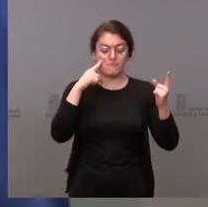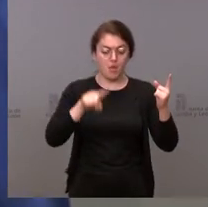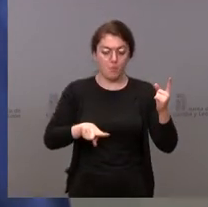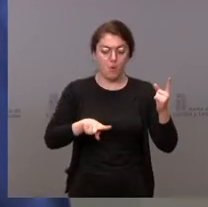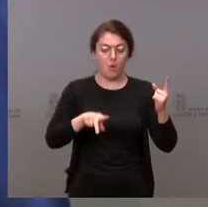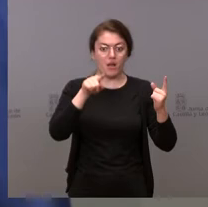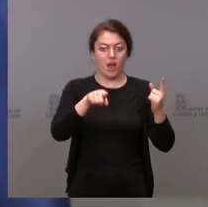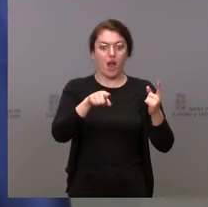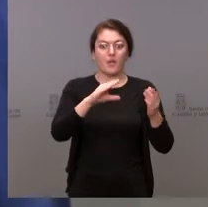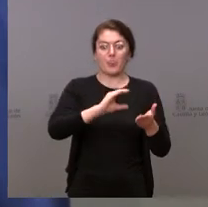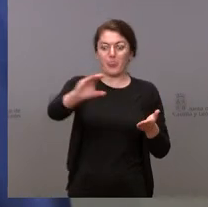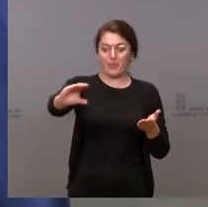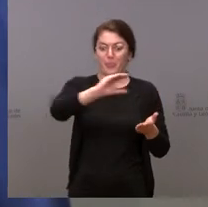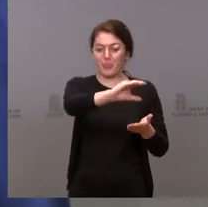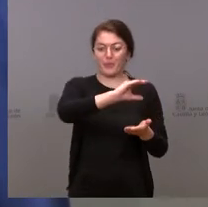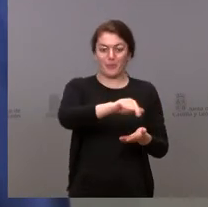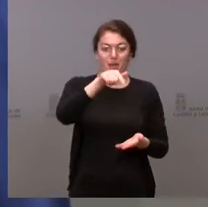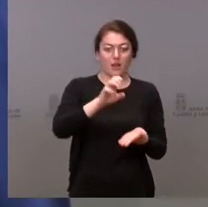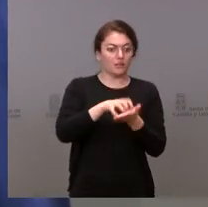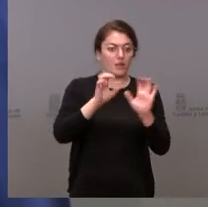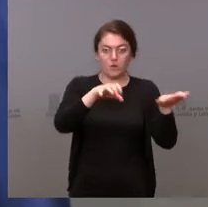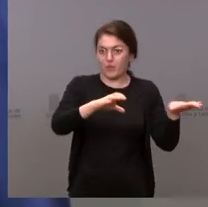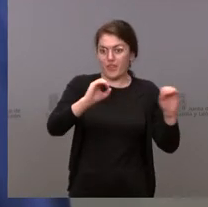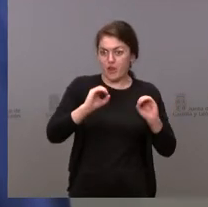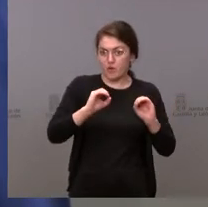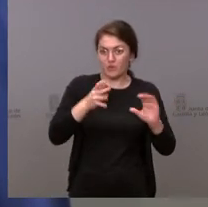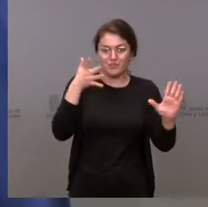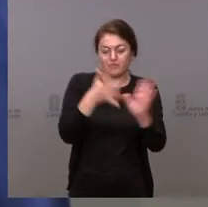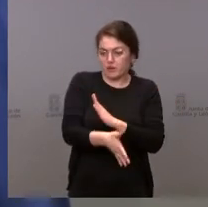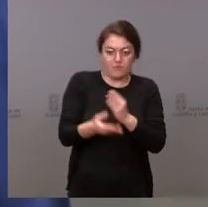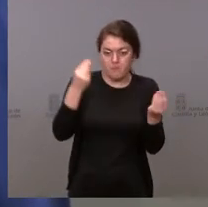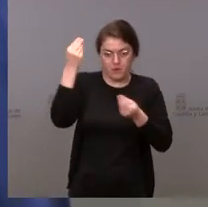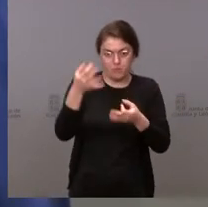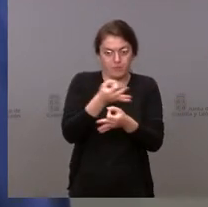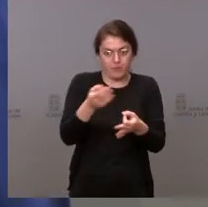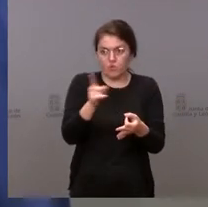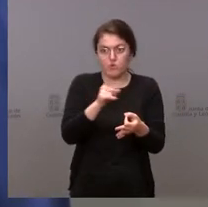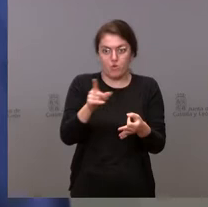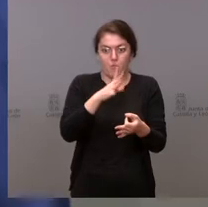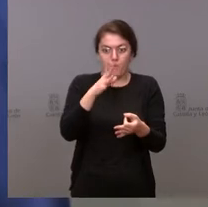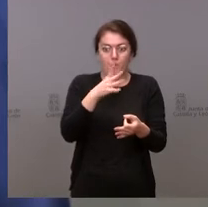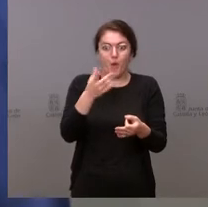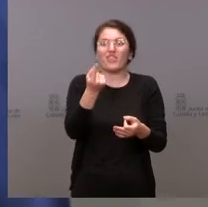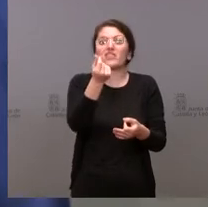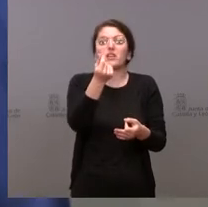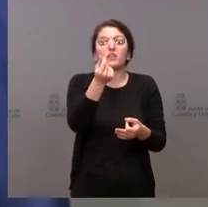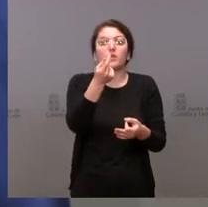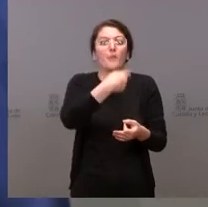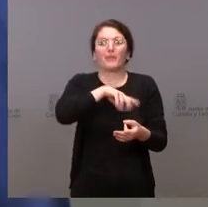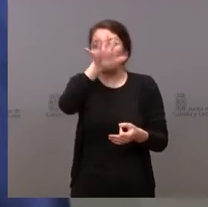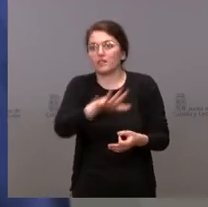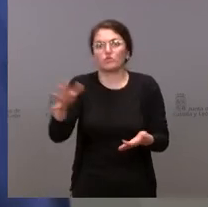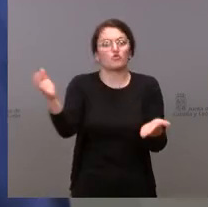león' y no nos parece oportuno que se distribuyan fondos que son de todos los españoles y que proceden de la unión europea